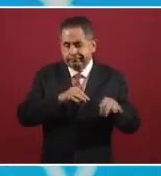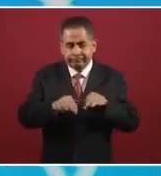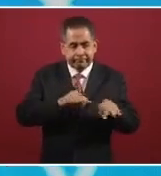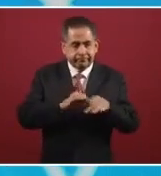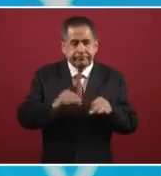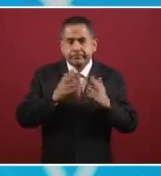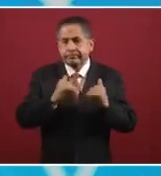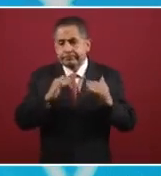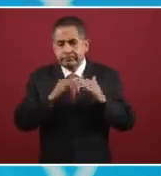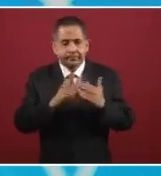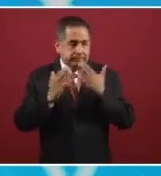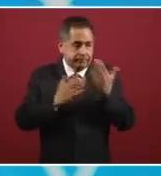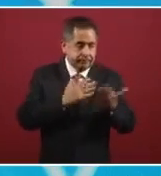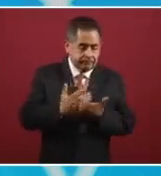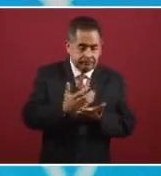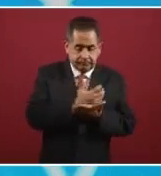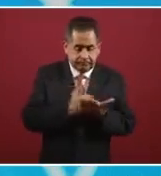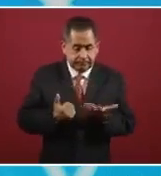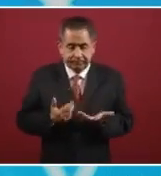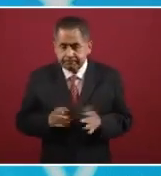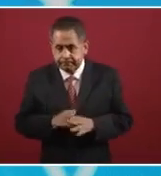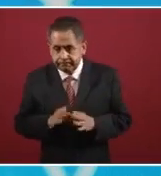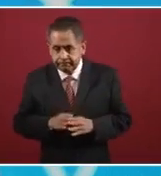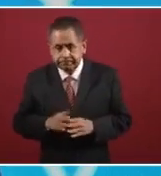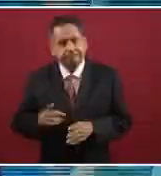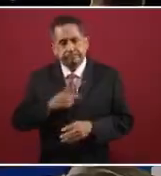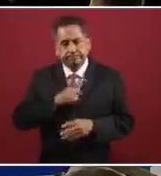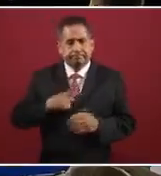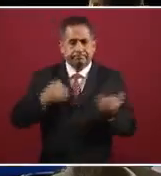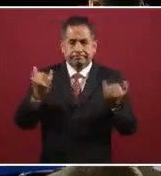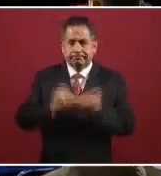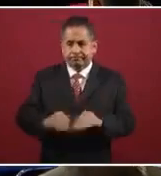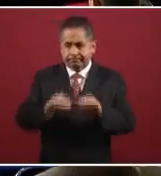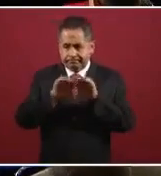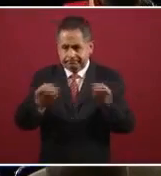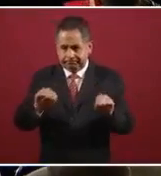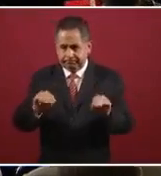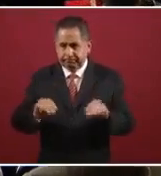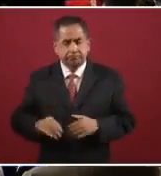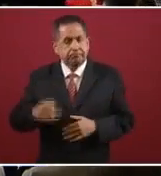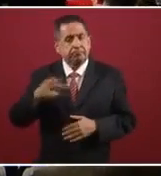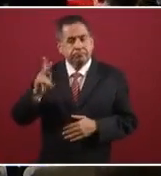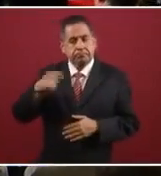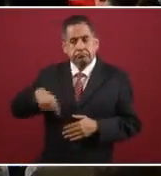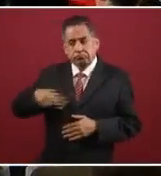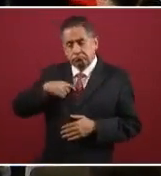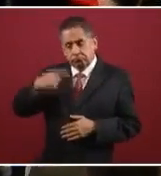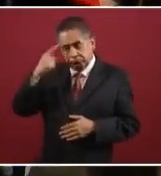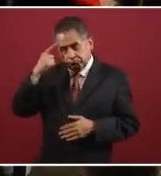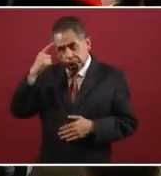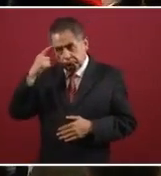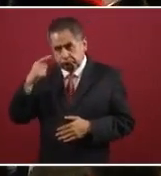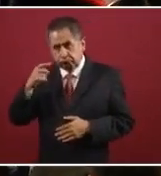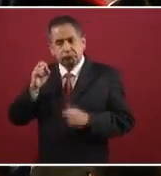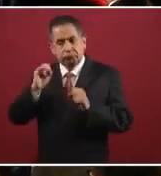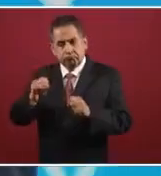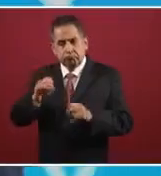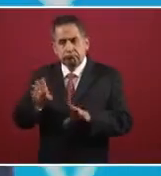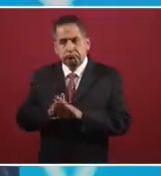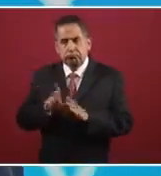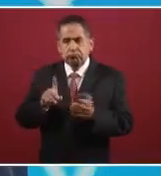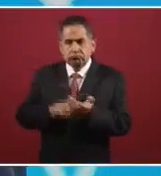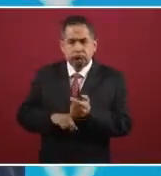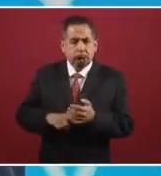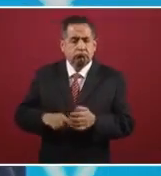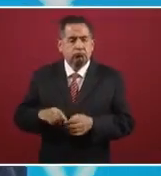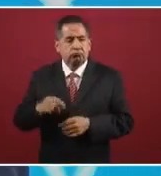del estudio, tienen que ver con el cuidado. Sin embargo, pudimos llegar a esto luego de